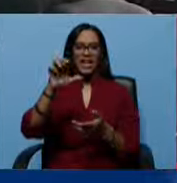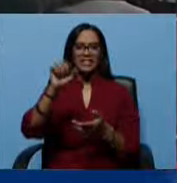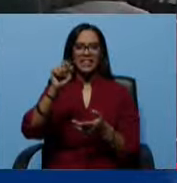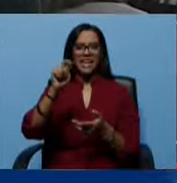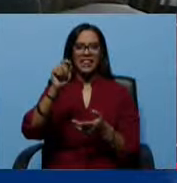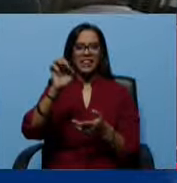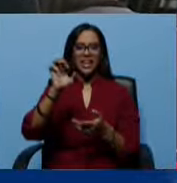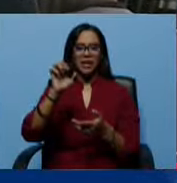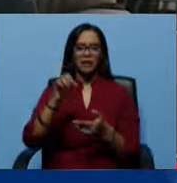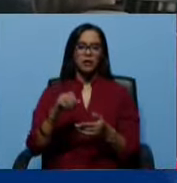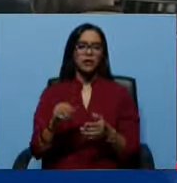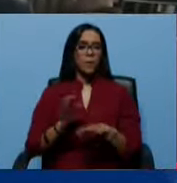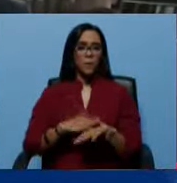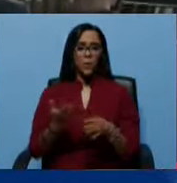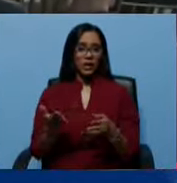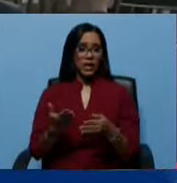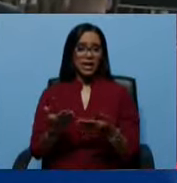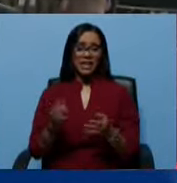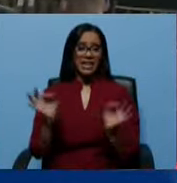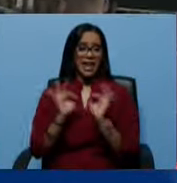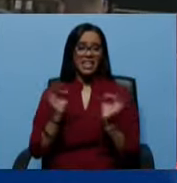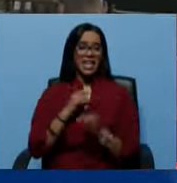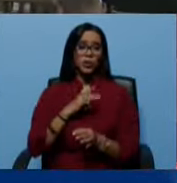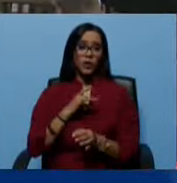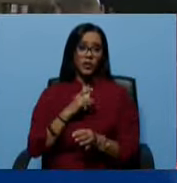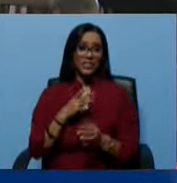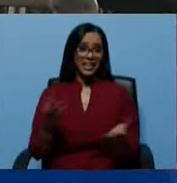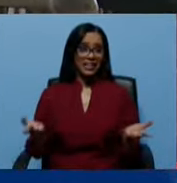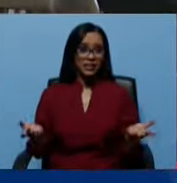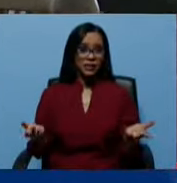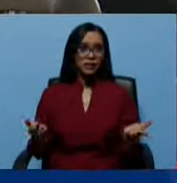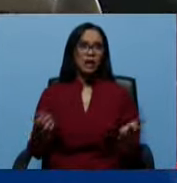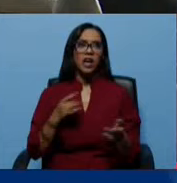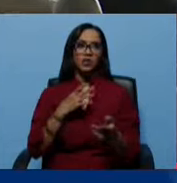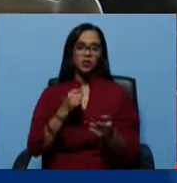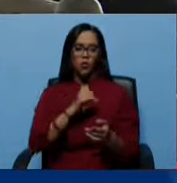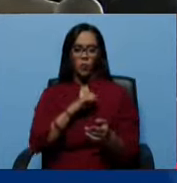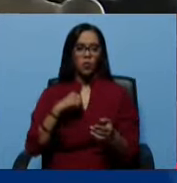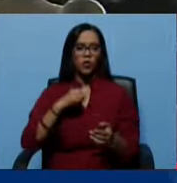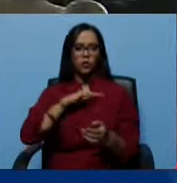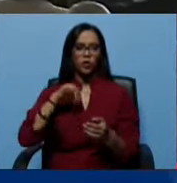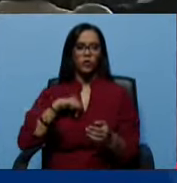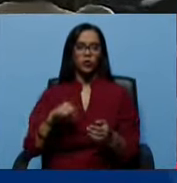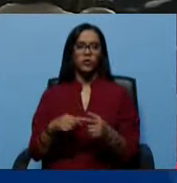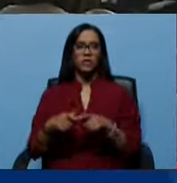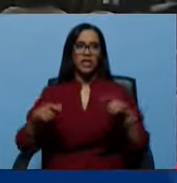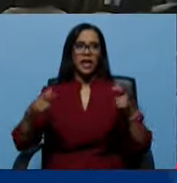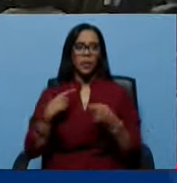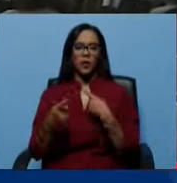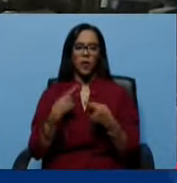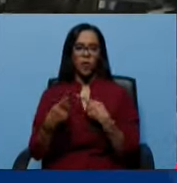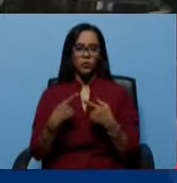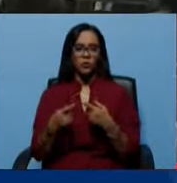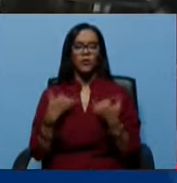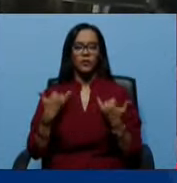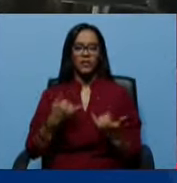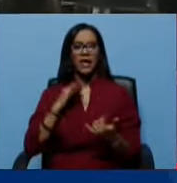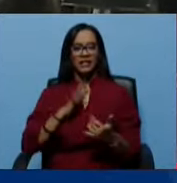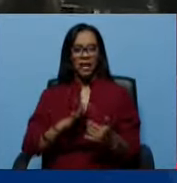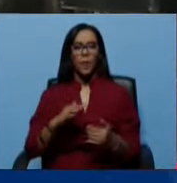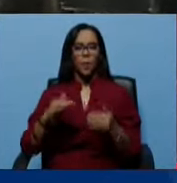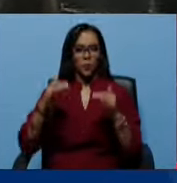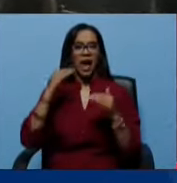adolece. Que podemos adolecer somos nosotros, que nos llenamos quién sabe de cosas, ¿verdad?, cuando ya estamos